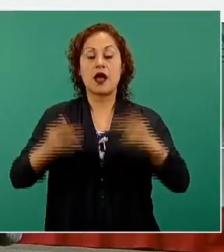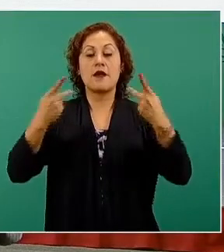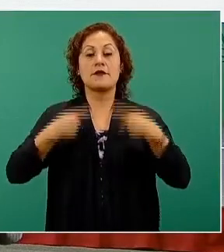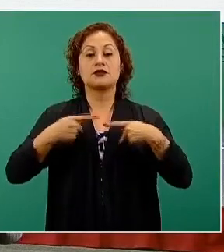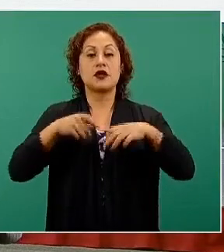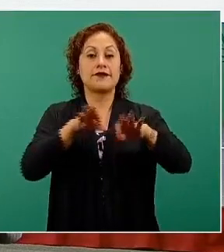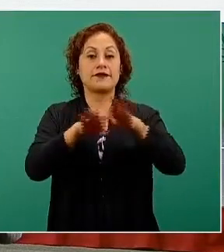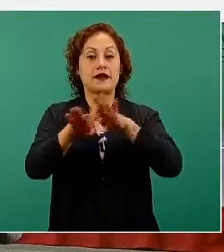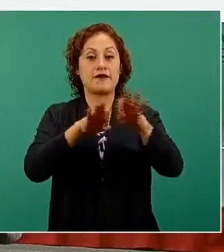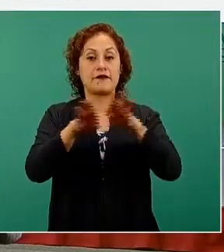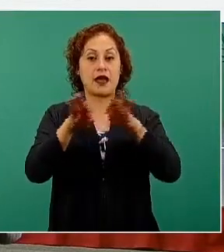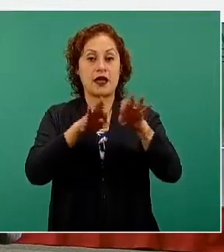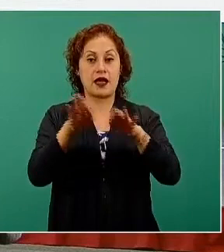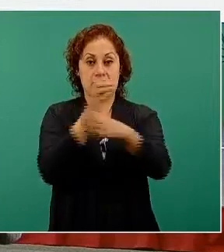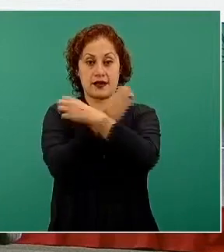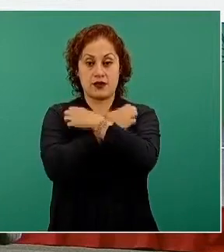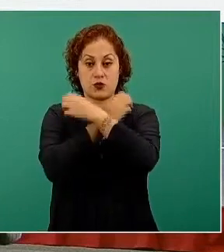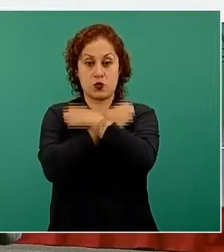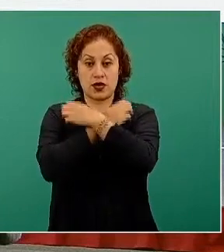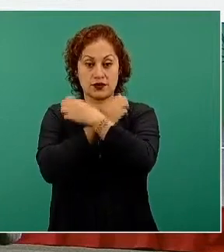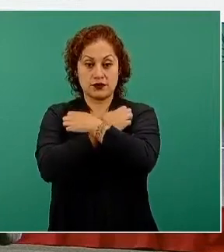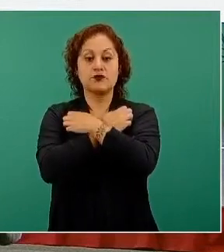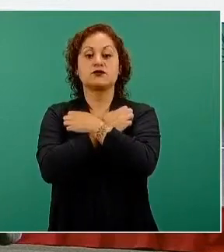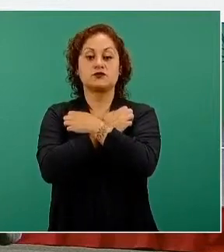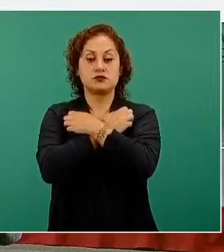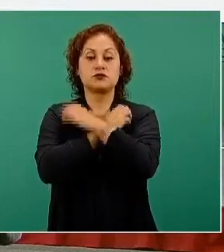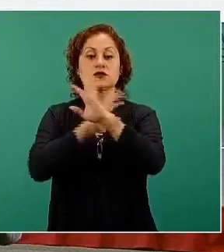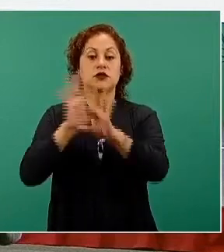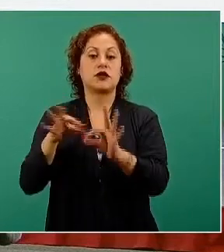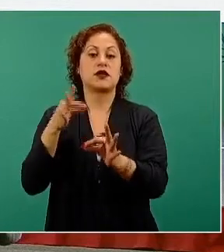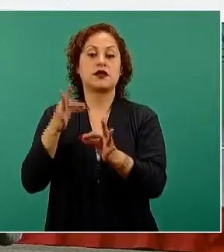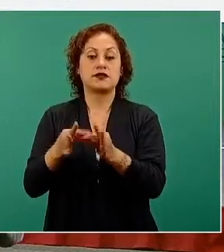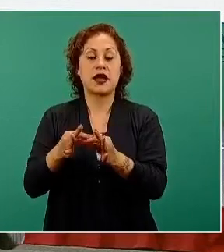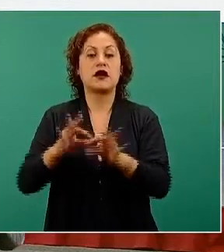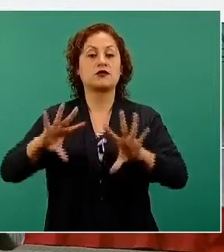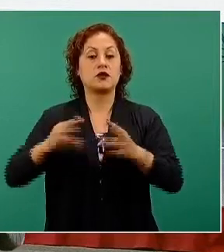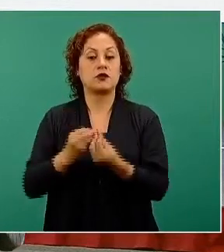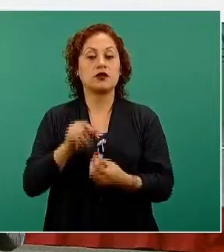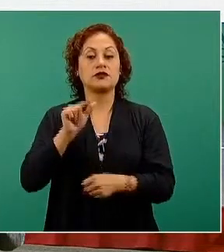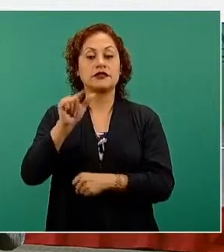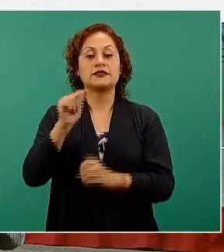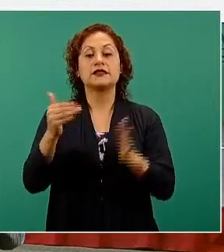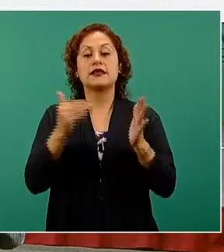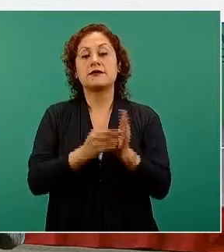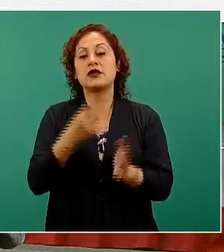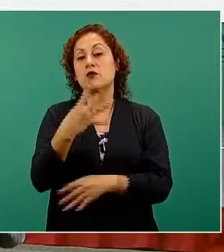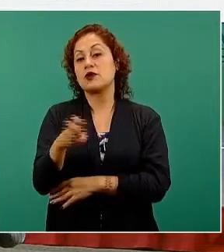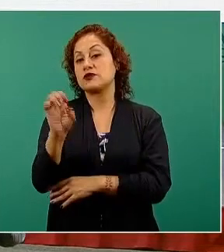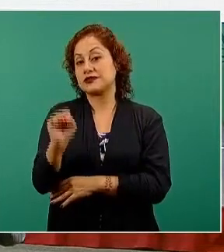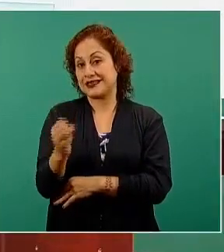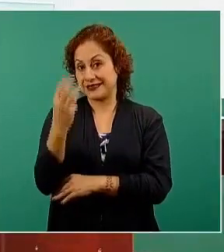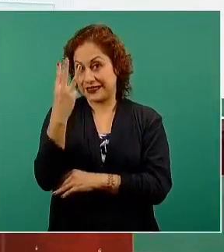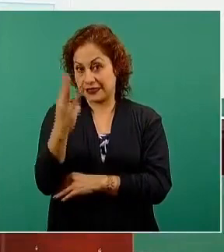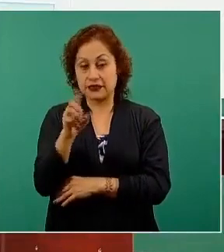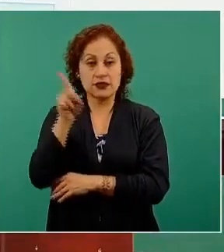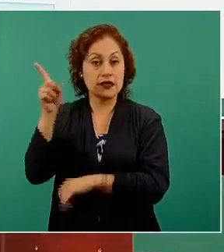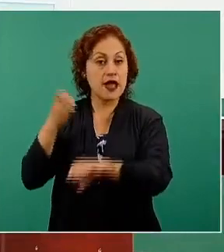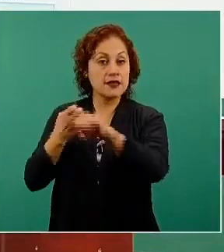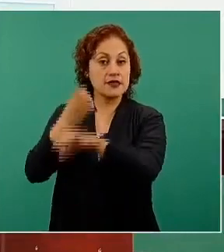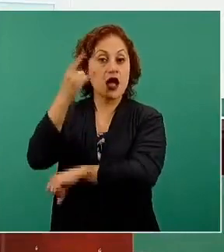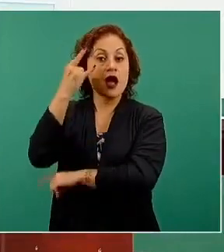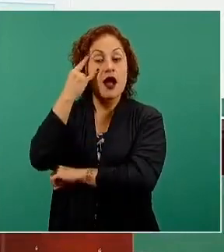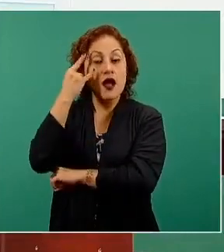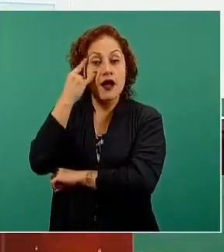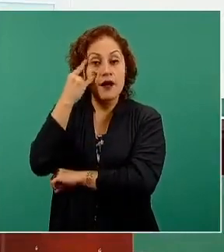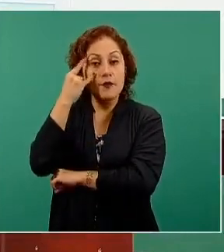mantenido igual, ya no se está aplicando. En total se aplicaron 17.463 primeras dosis en Campeche, casi